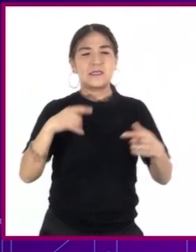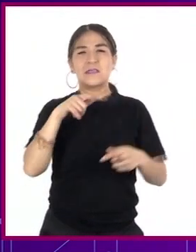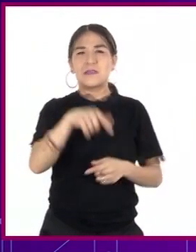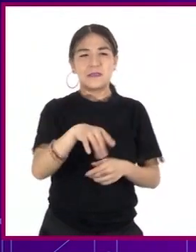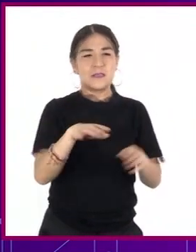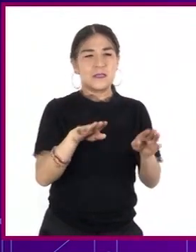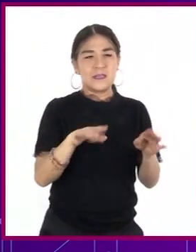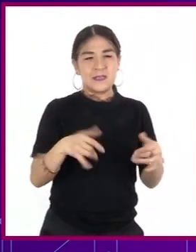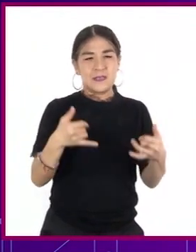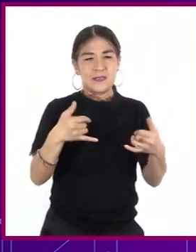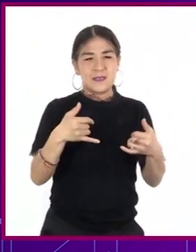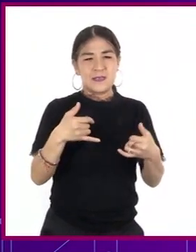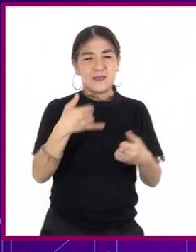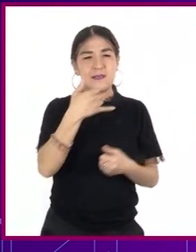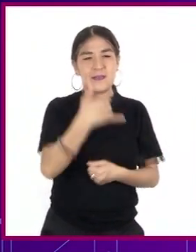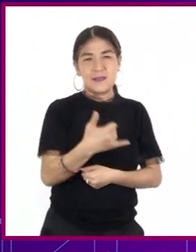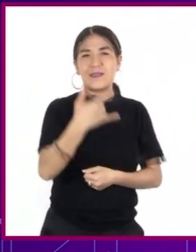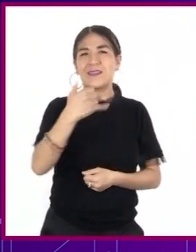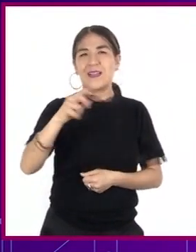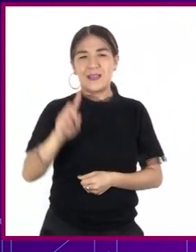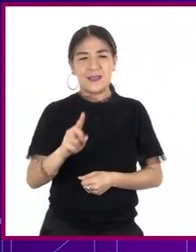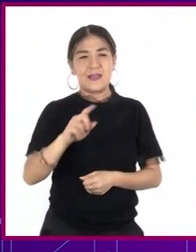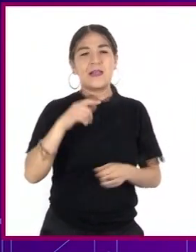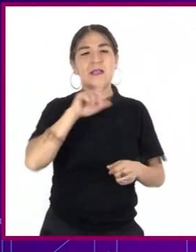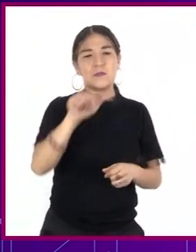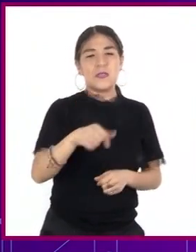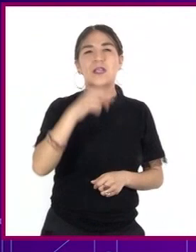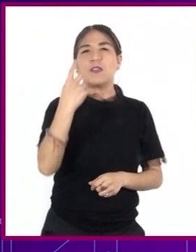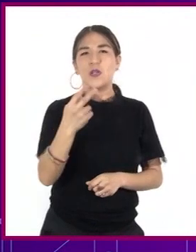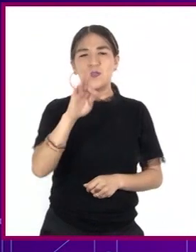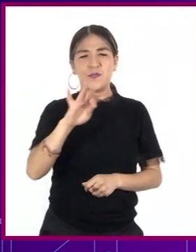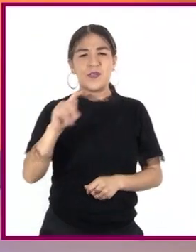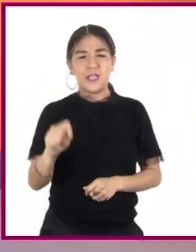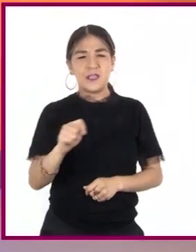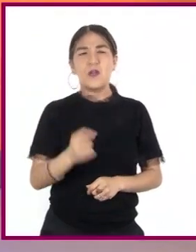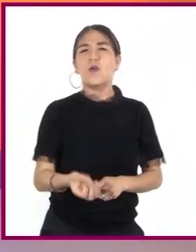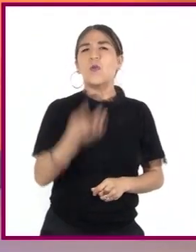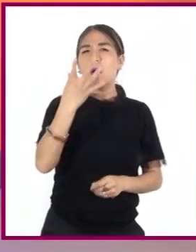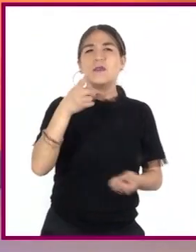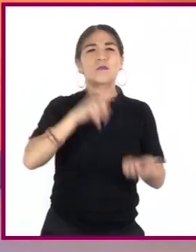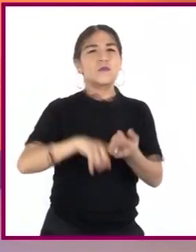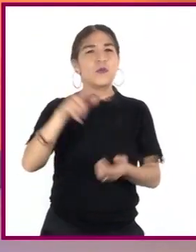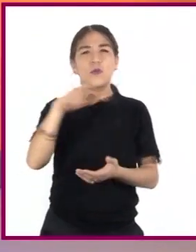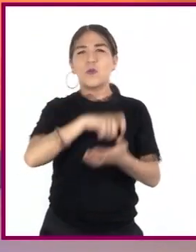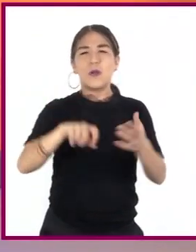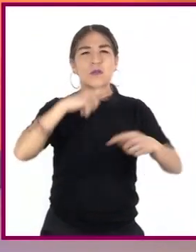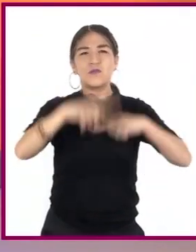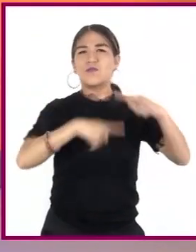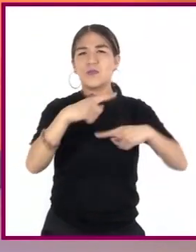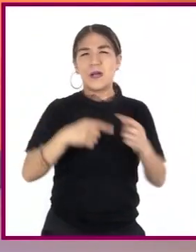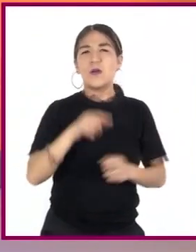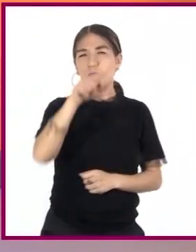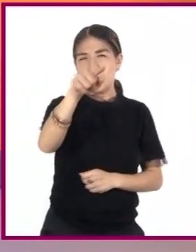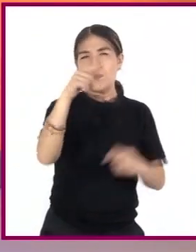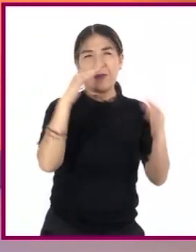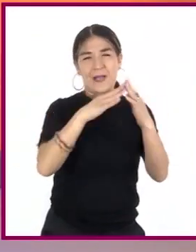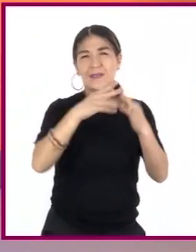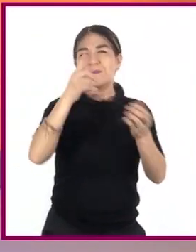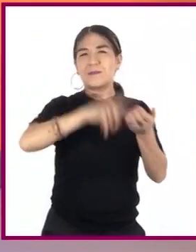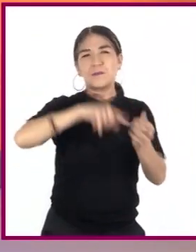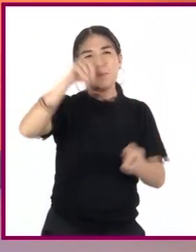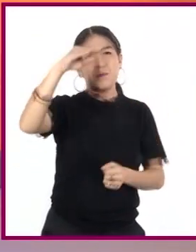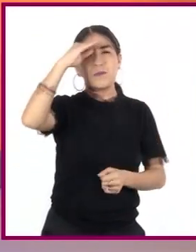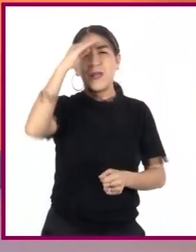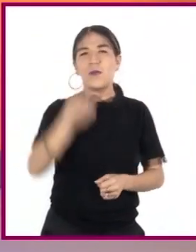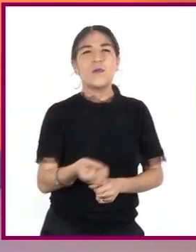malla en esa tienda, ¿cuántos rollos debe de adquirir? Allá en casa, piensen y hagan